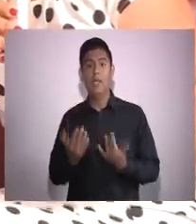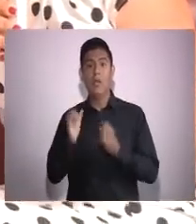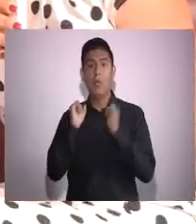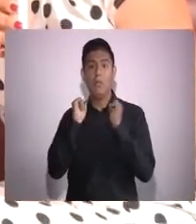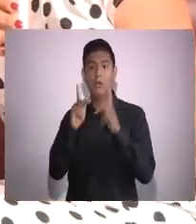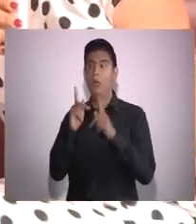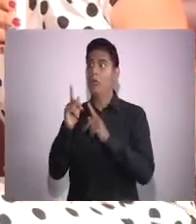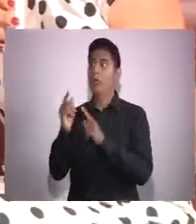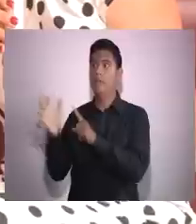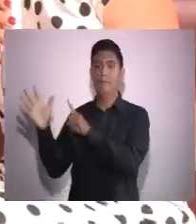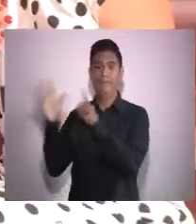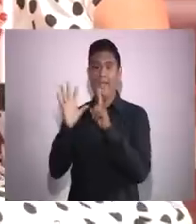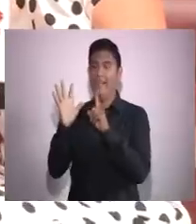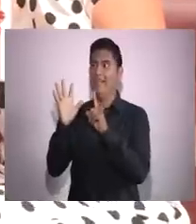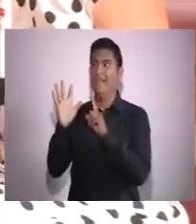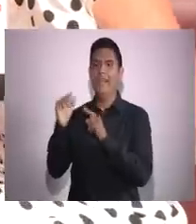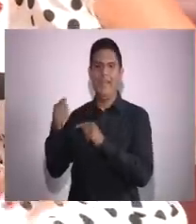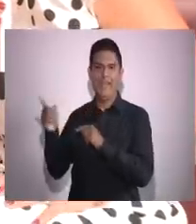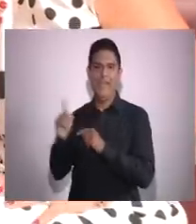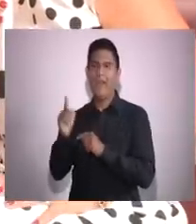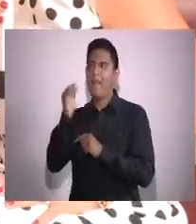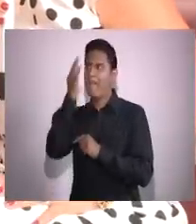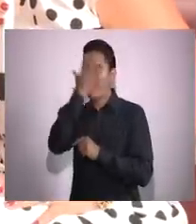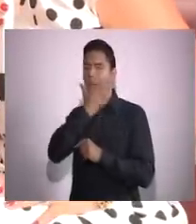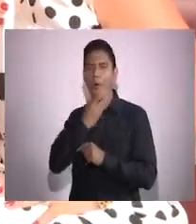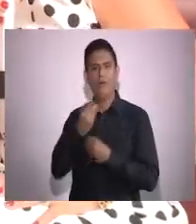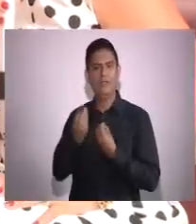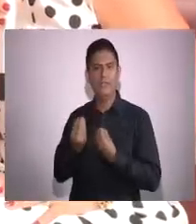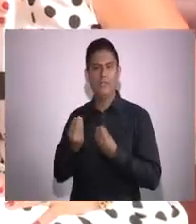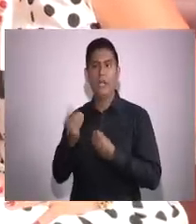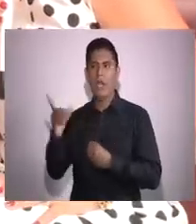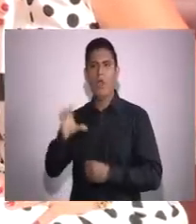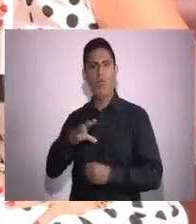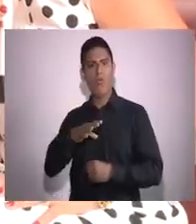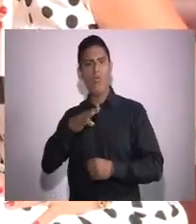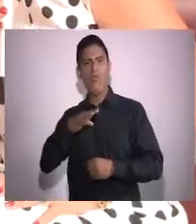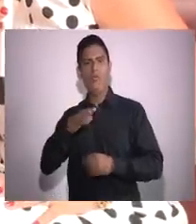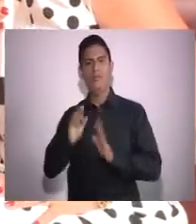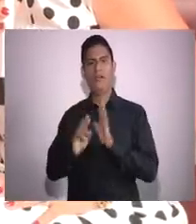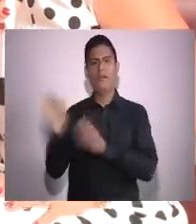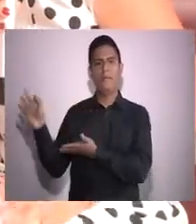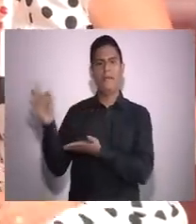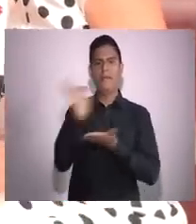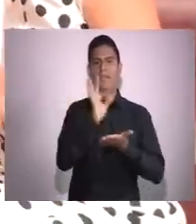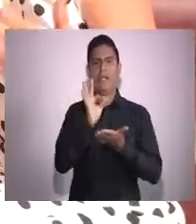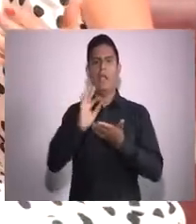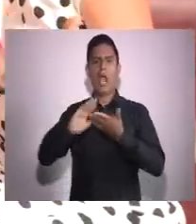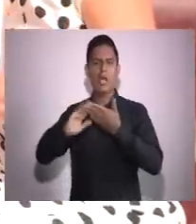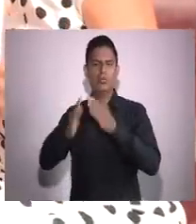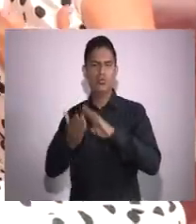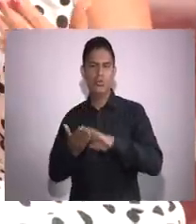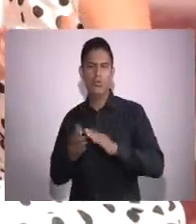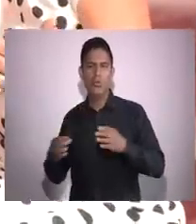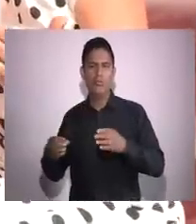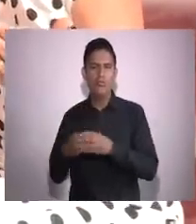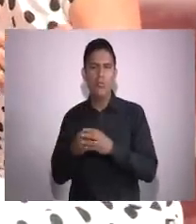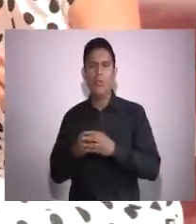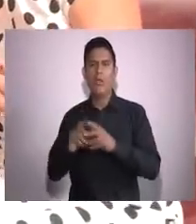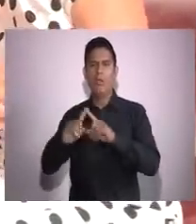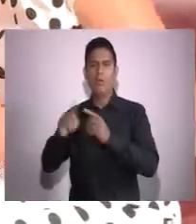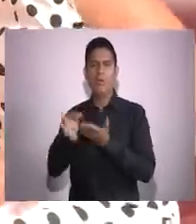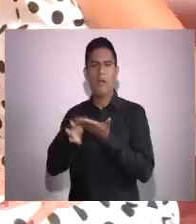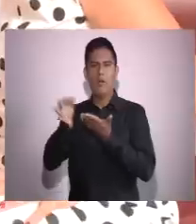sido las opiniones de las guapísimas señoritas que orgullosamente representan asociaciones, gremios